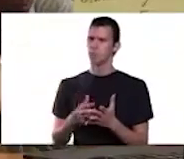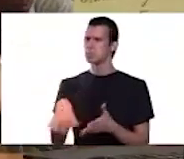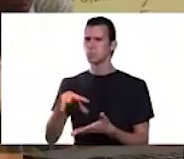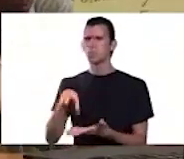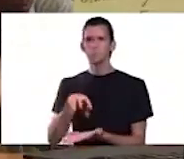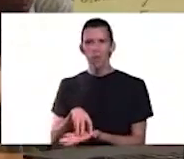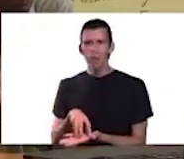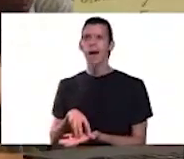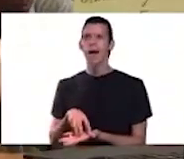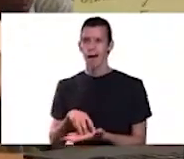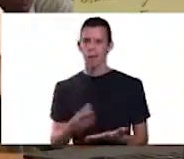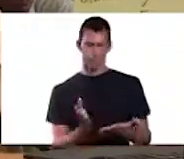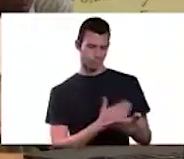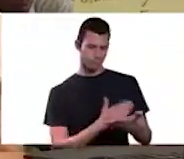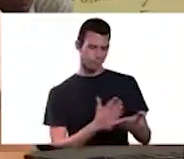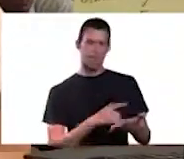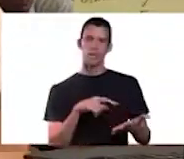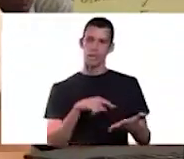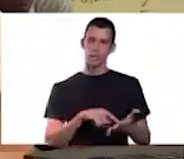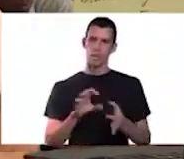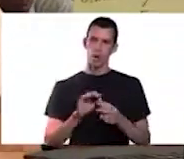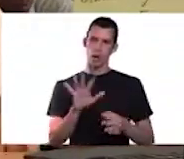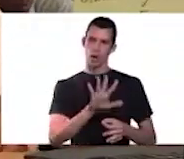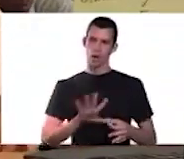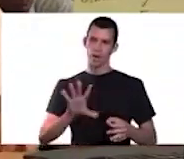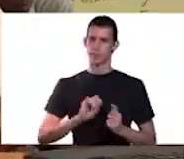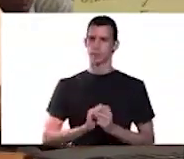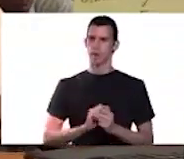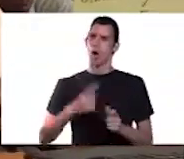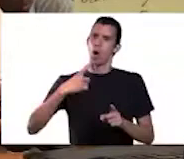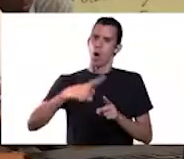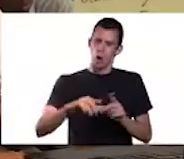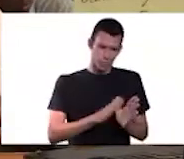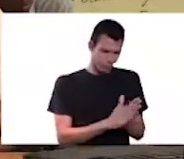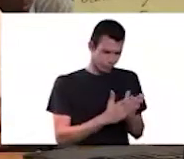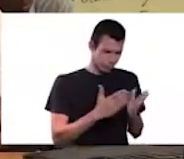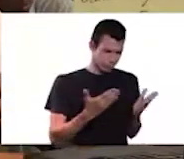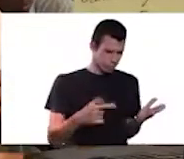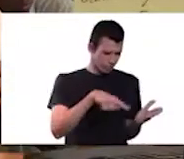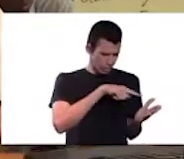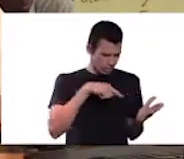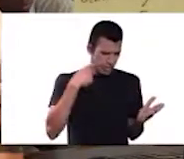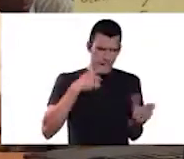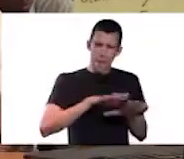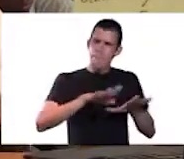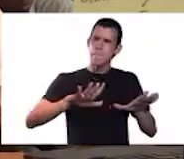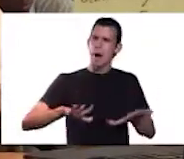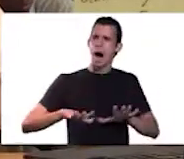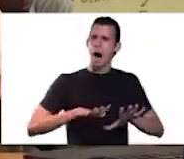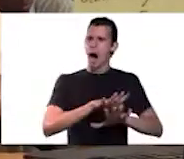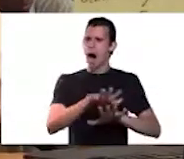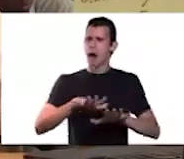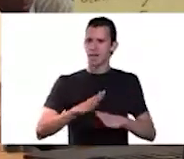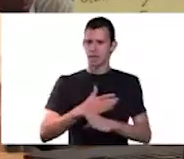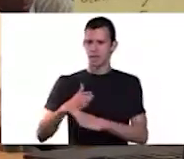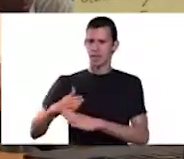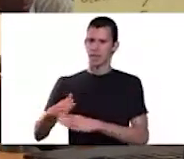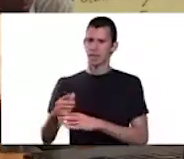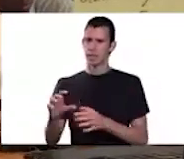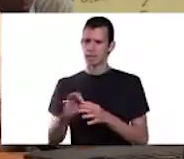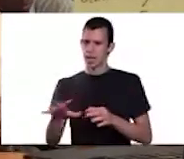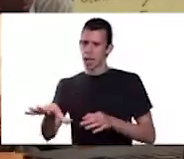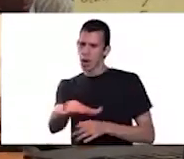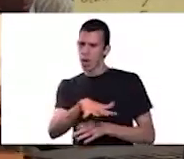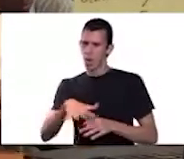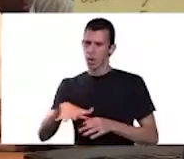en el atlas que le vamos a estar presentando, y ahí van a ir los estudiantes para leer,